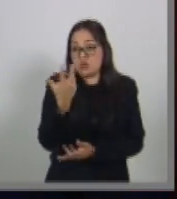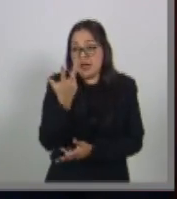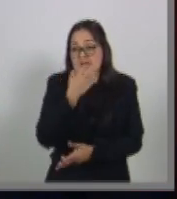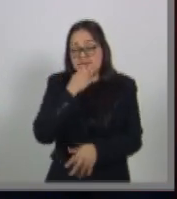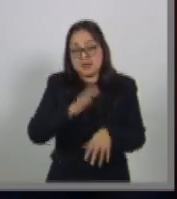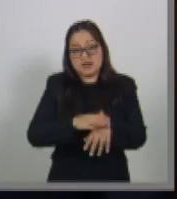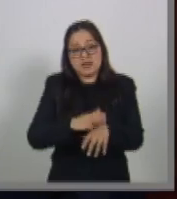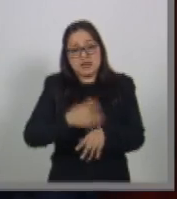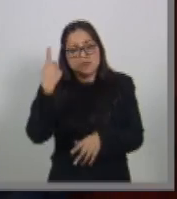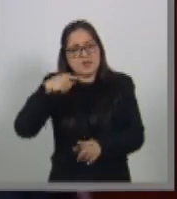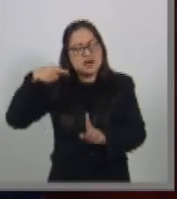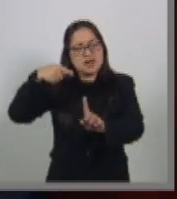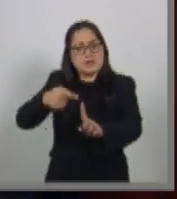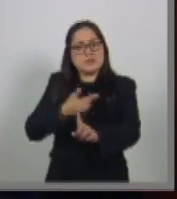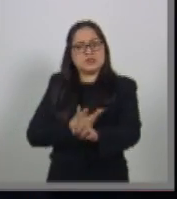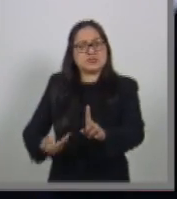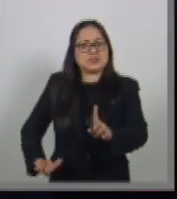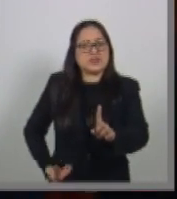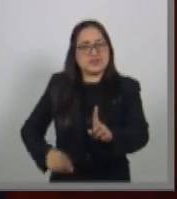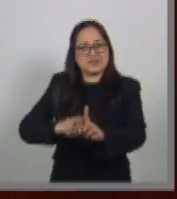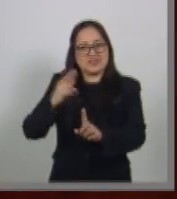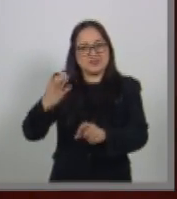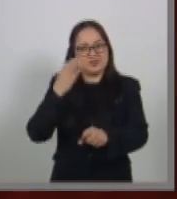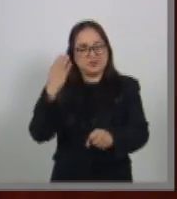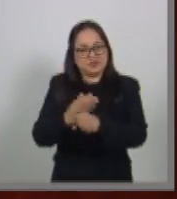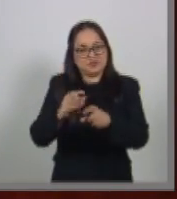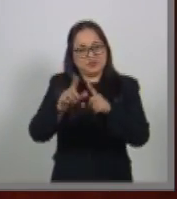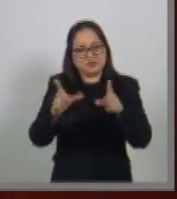dirigida a la Presidencia de la República,